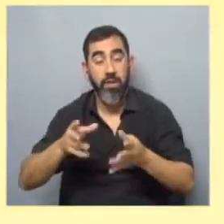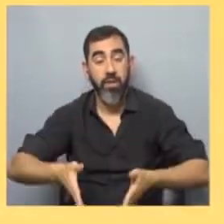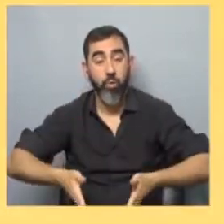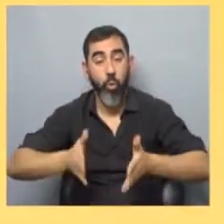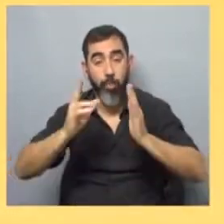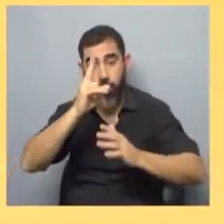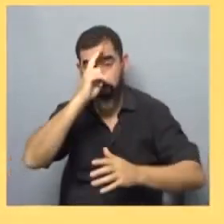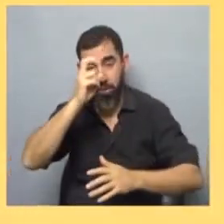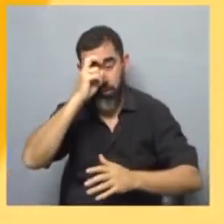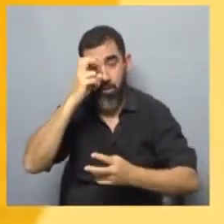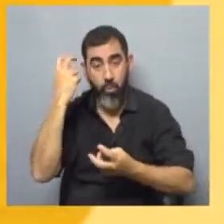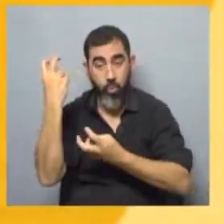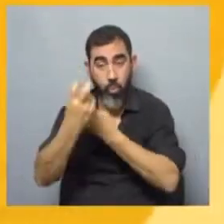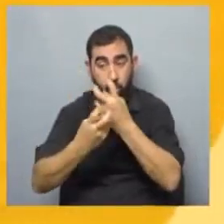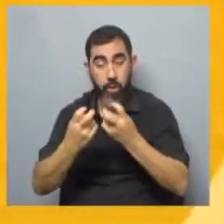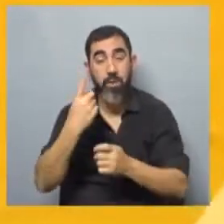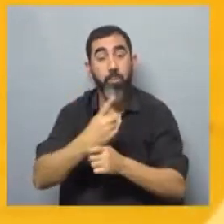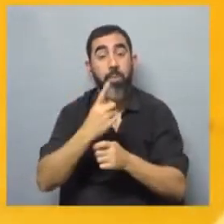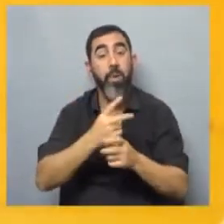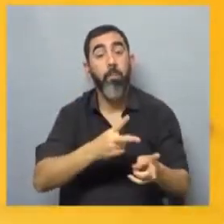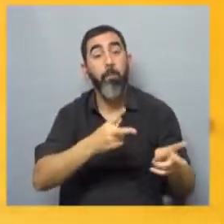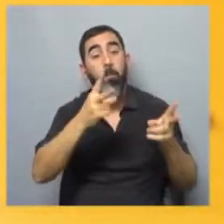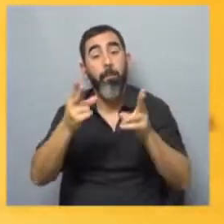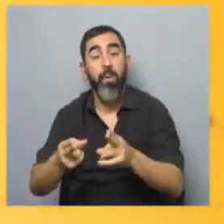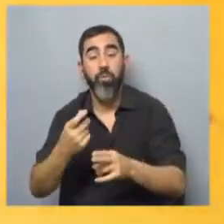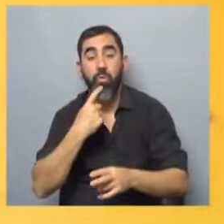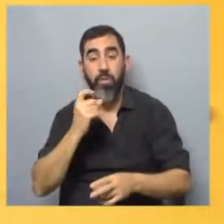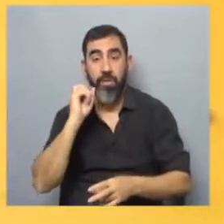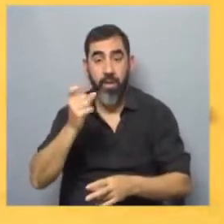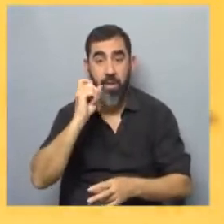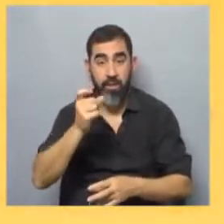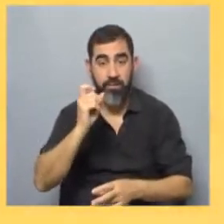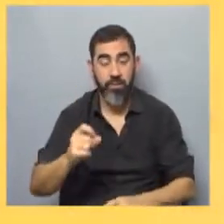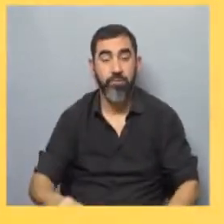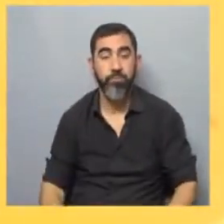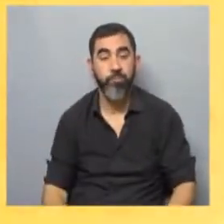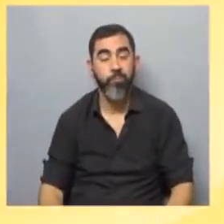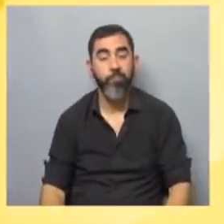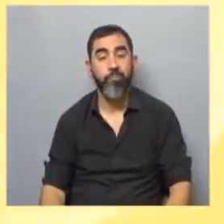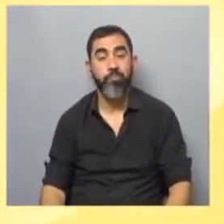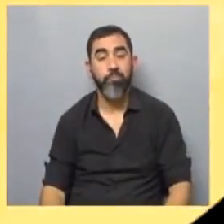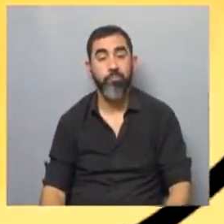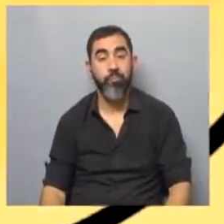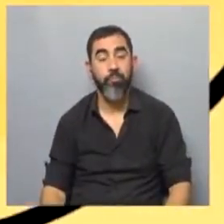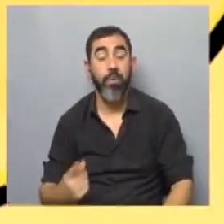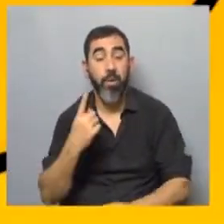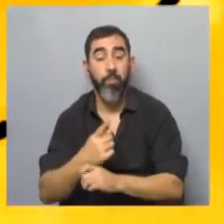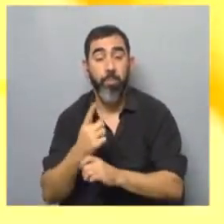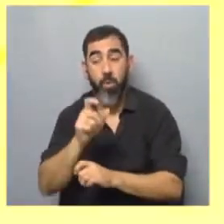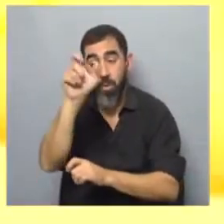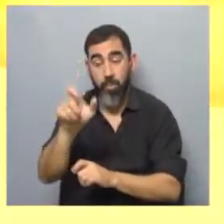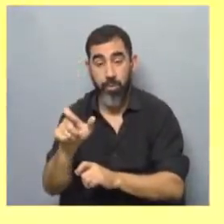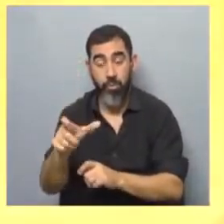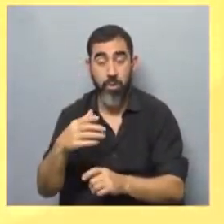proactiva, que ese es el paso 1 de esta ruta de la sangre, ¿no? Que vamos a conocer ahora. El paso 1 es la captación de la